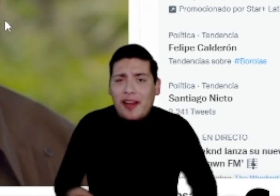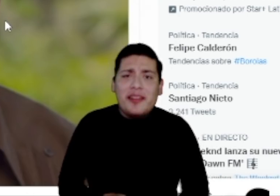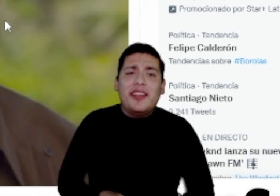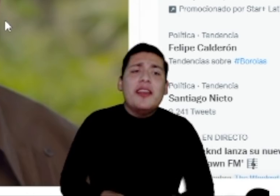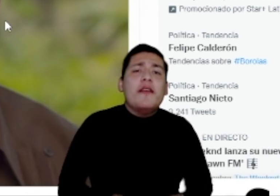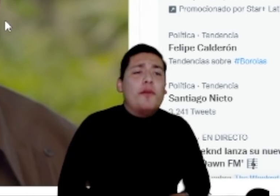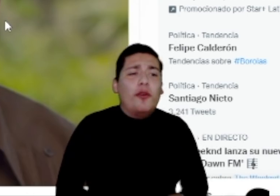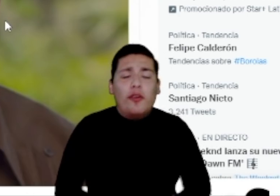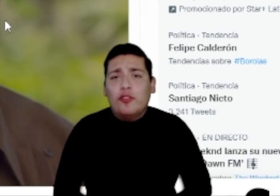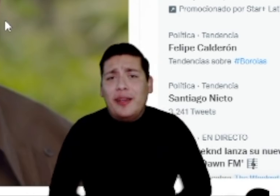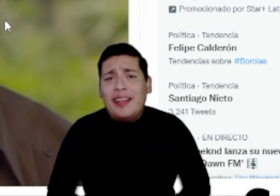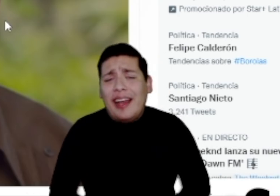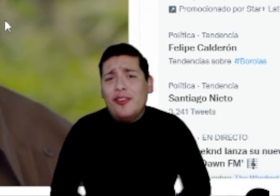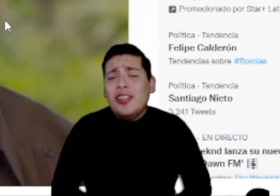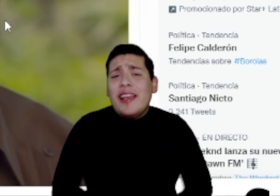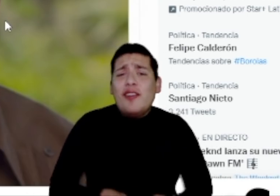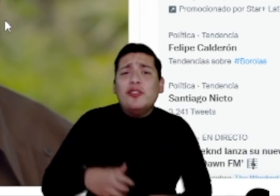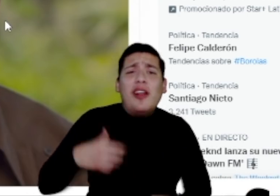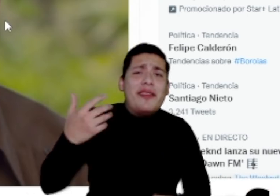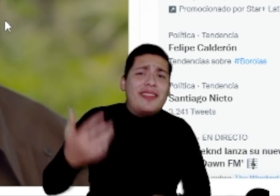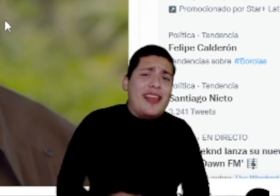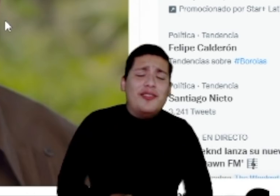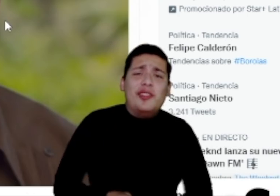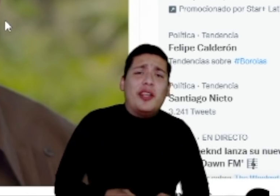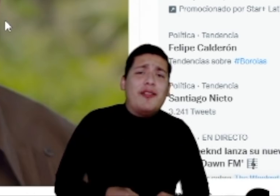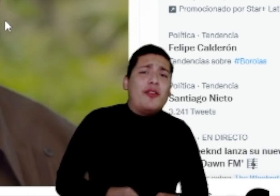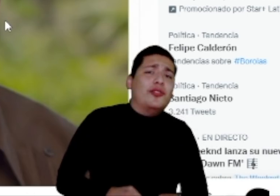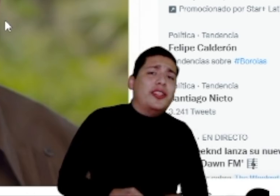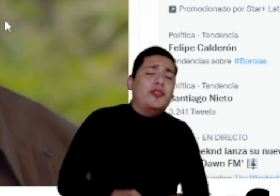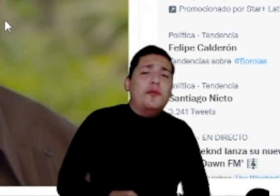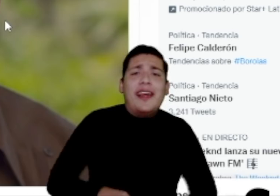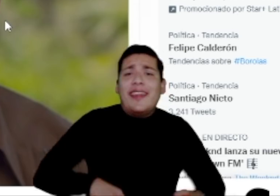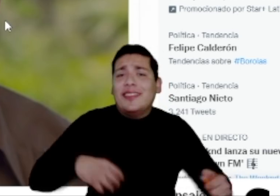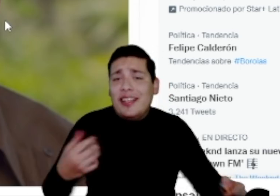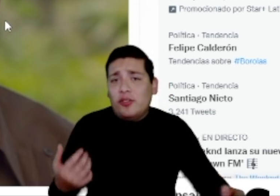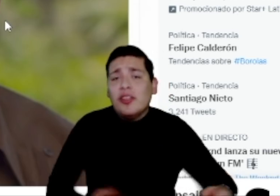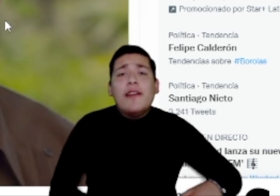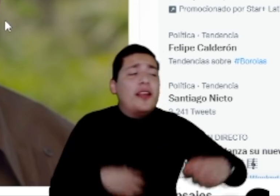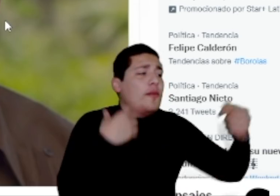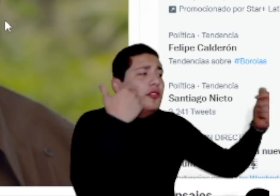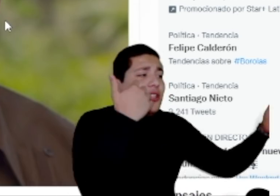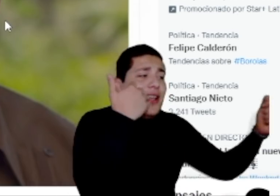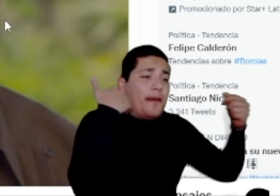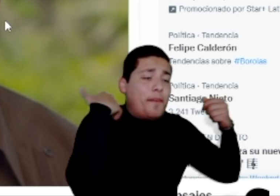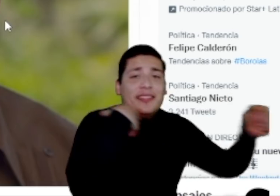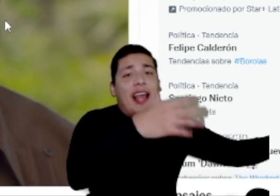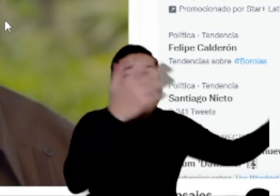preocupó realmente por los mexicanos, y no solamente ellos, sino que dio a conocer su vida de excesos, de cómo